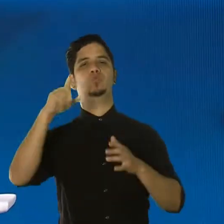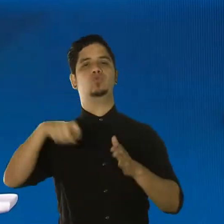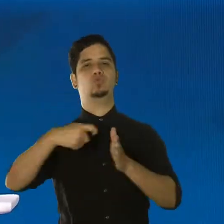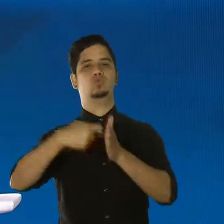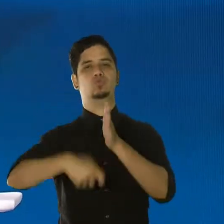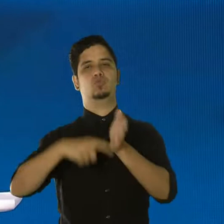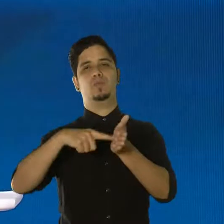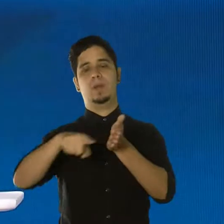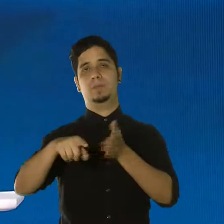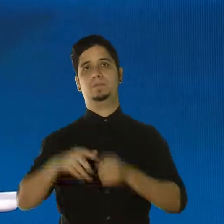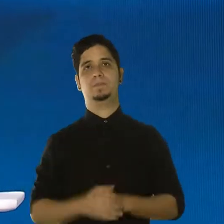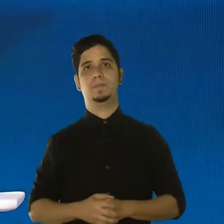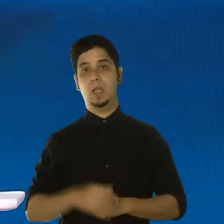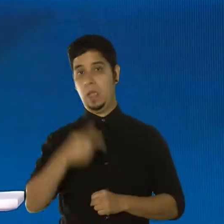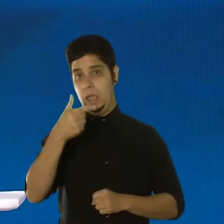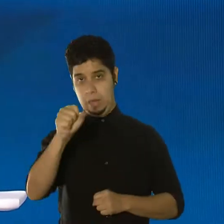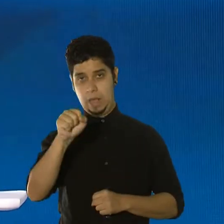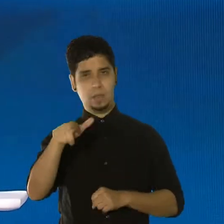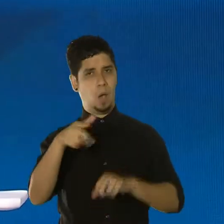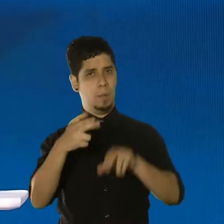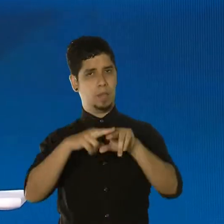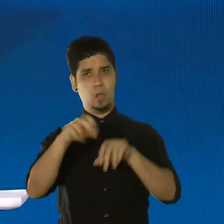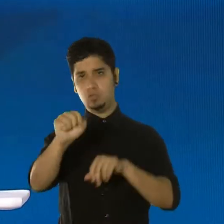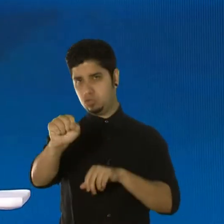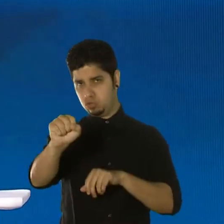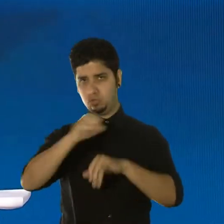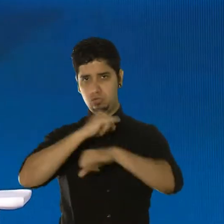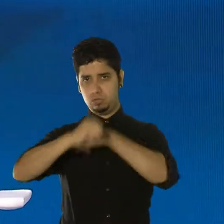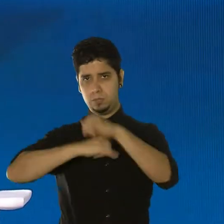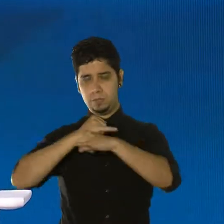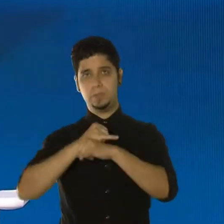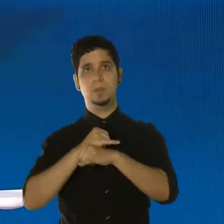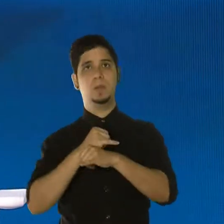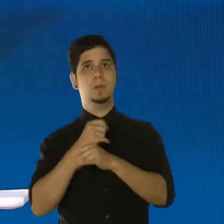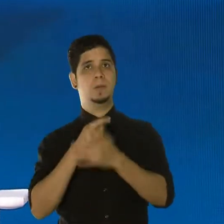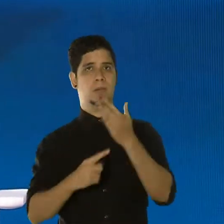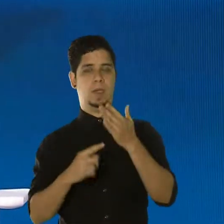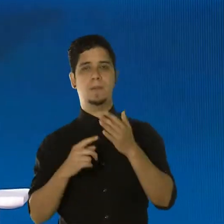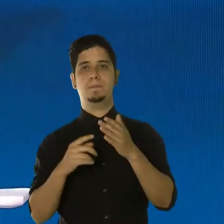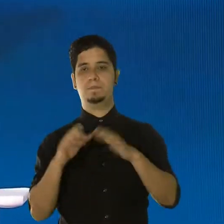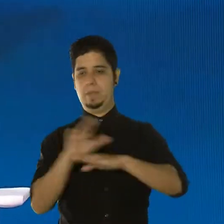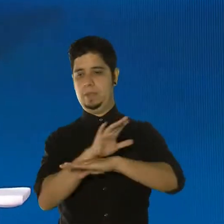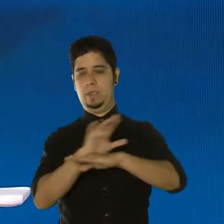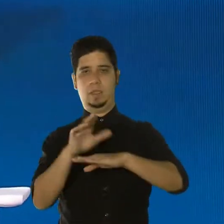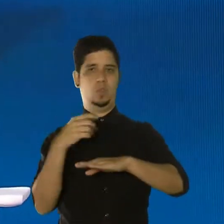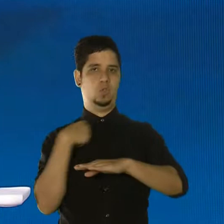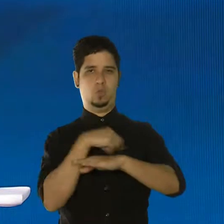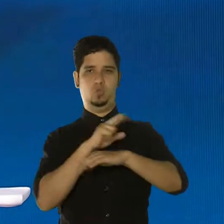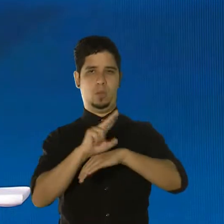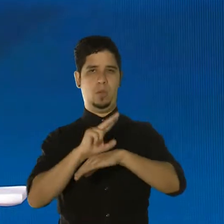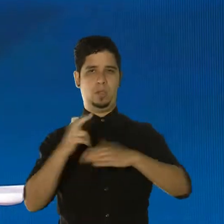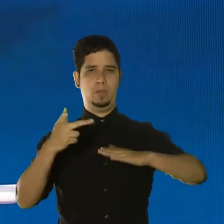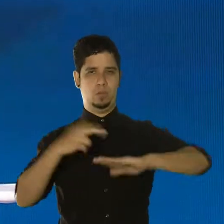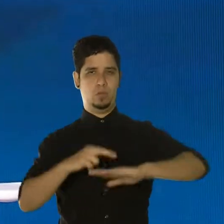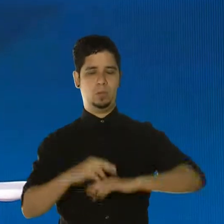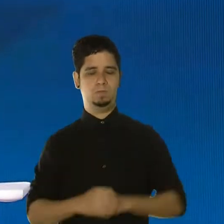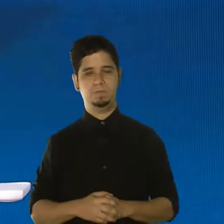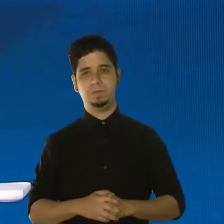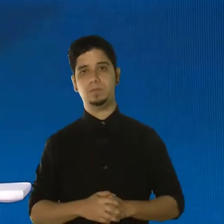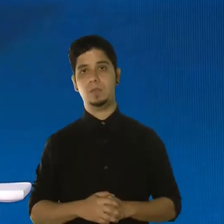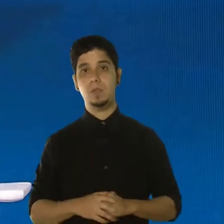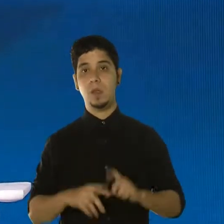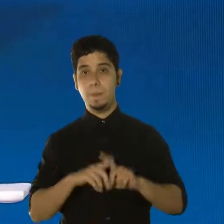El gas ha subido y es una realidad en el mercado internacional, que es el mercado de referencia que se usa en Puerto Rico. El problema